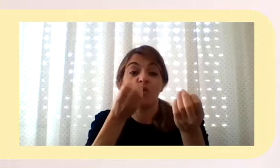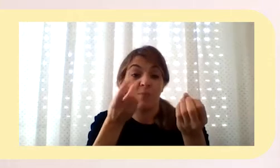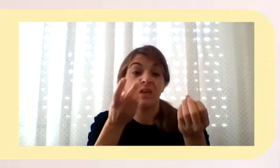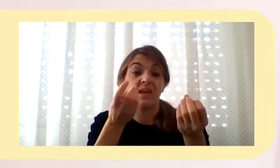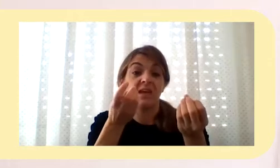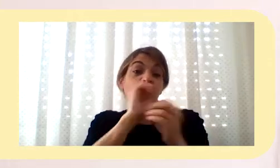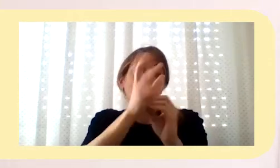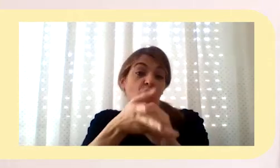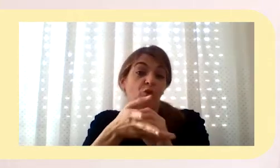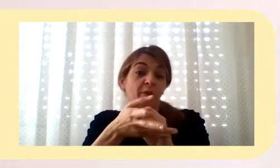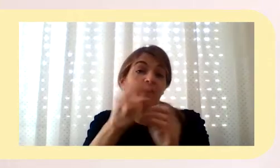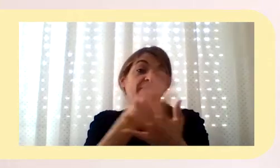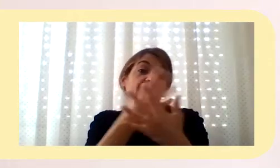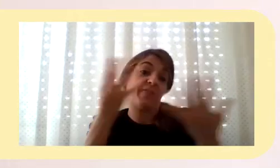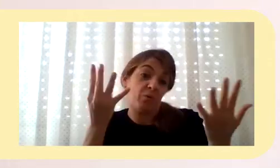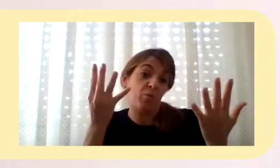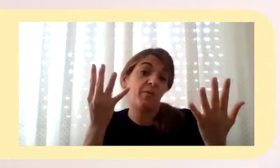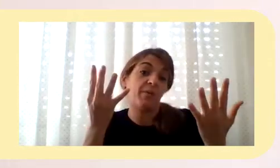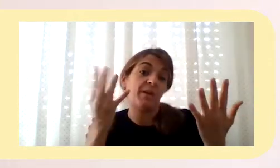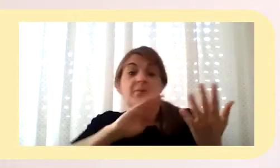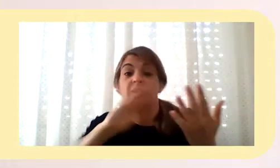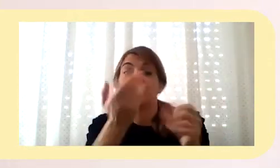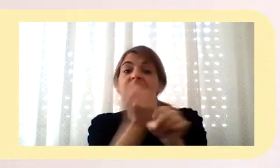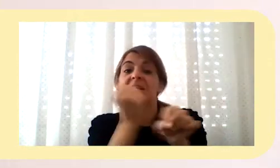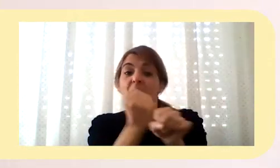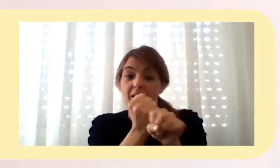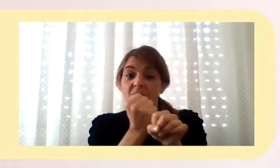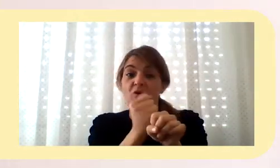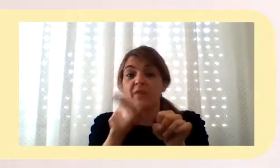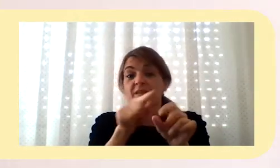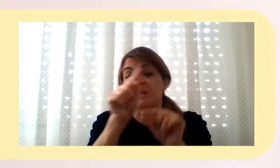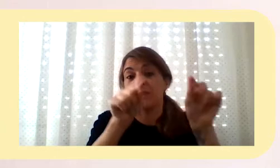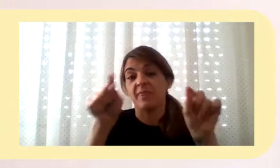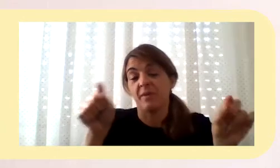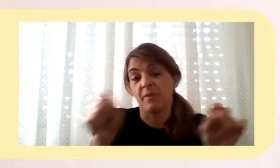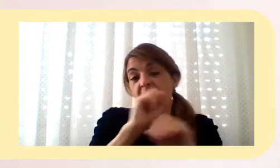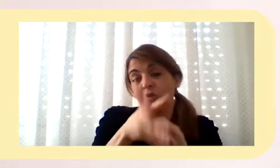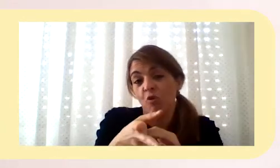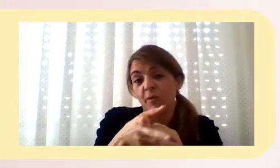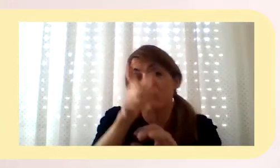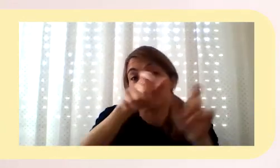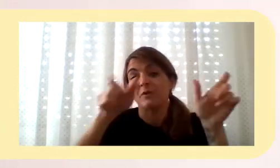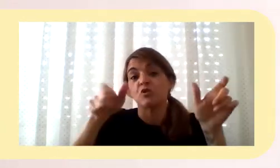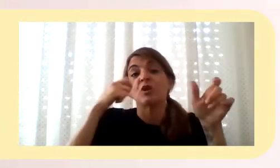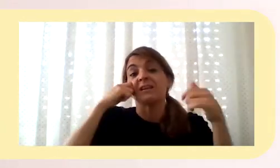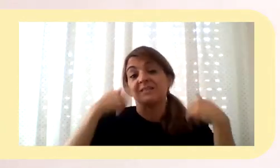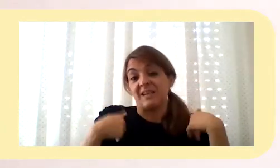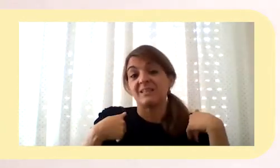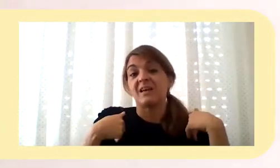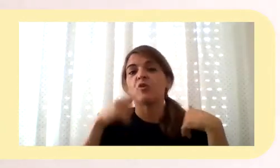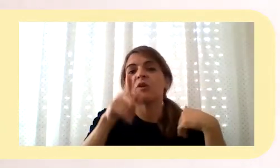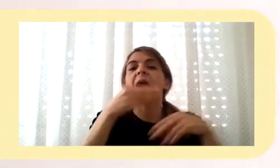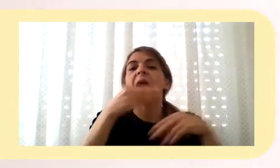COVID-19, impacto emocional frente al trabajo por la pandemia de la COVID-19 en el personal sanitario, llevado a cabo por el